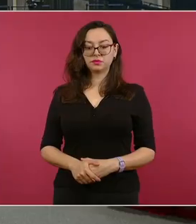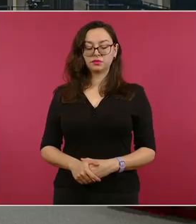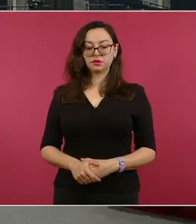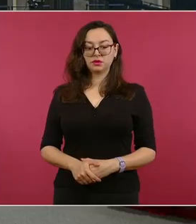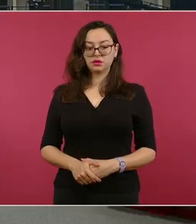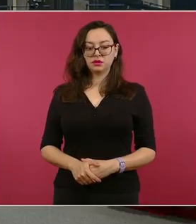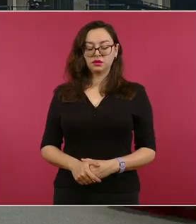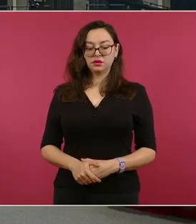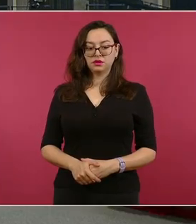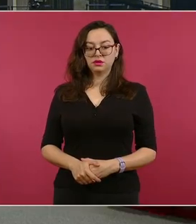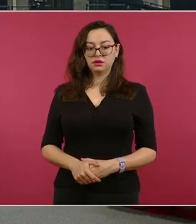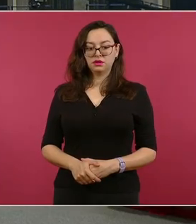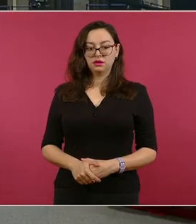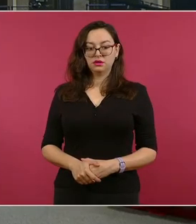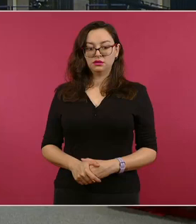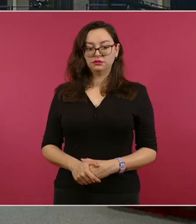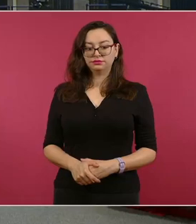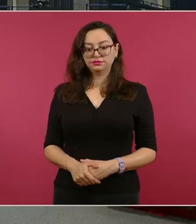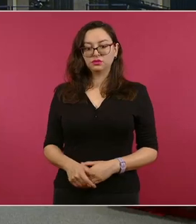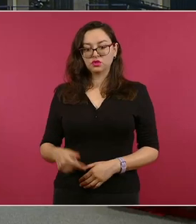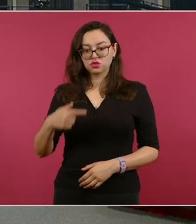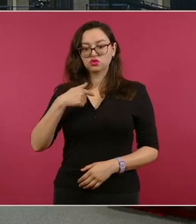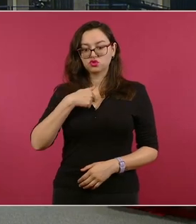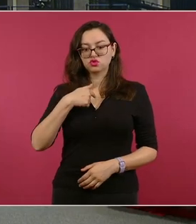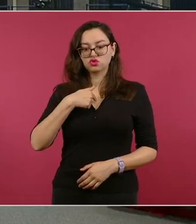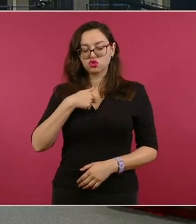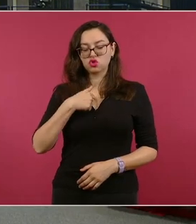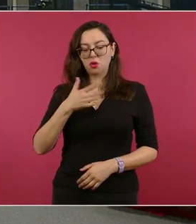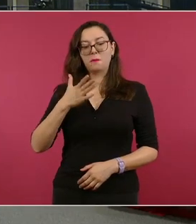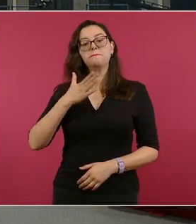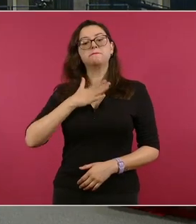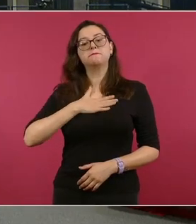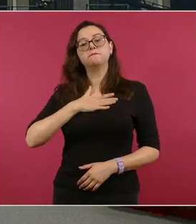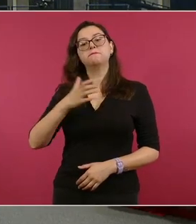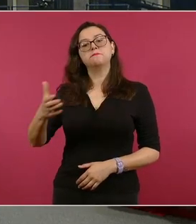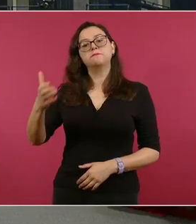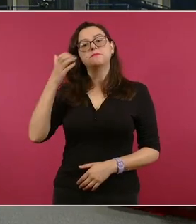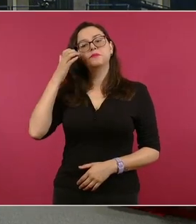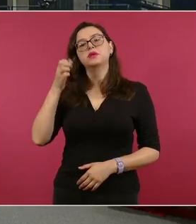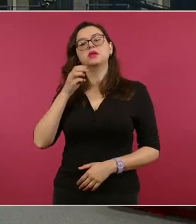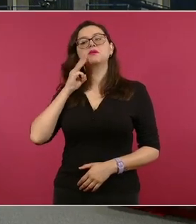Es que yo lo tengo en mi iPhone 2635.